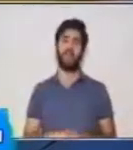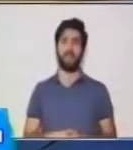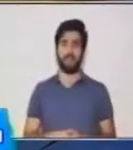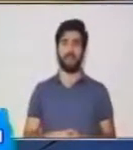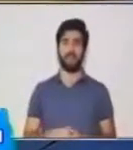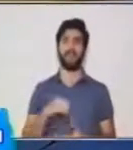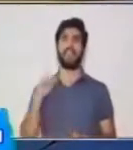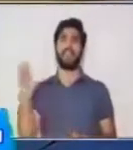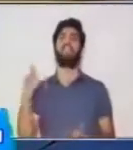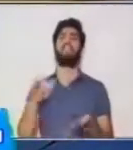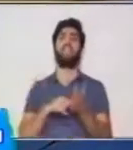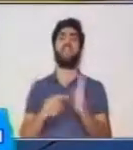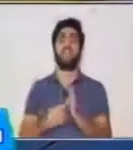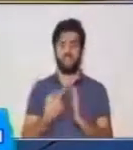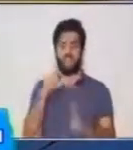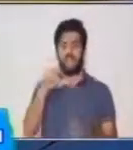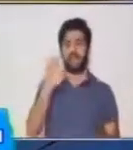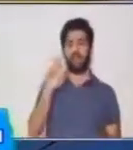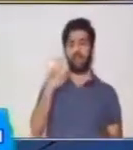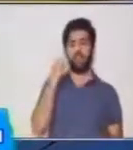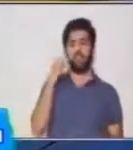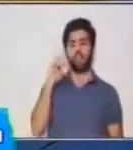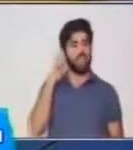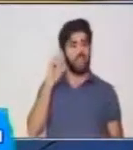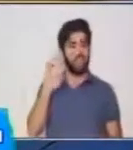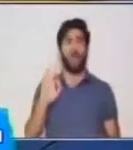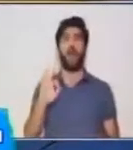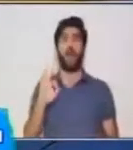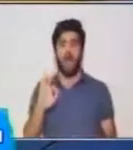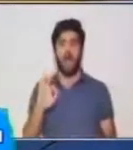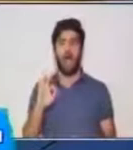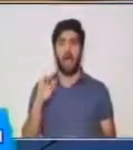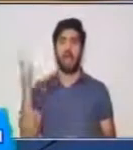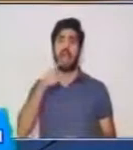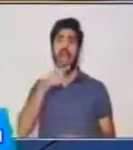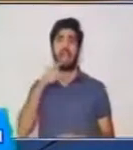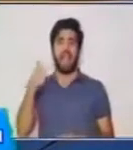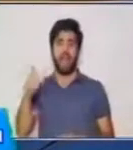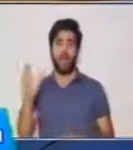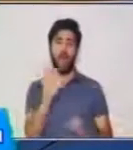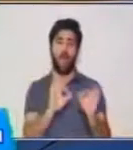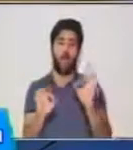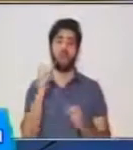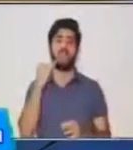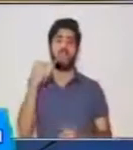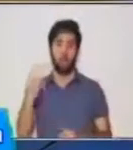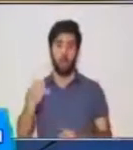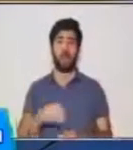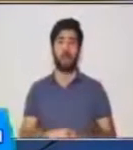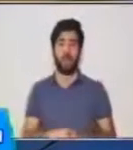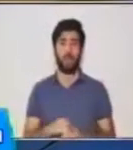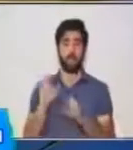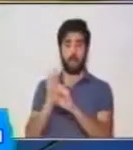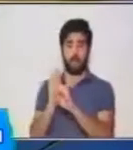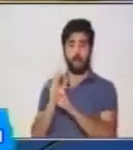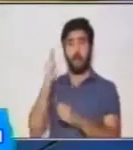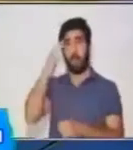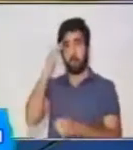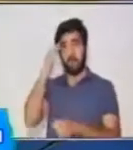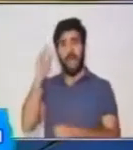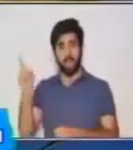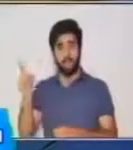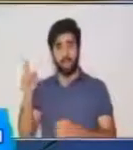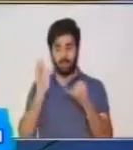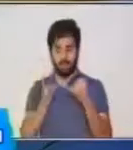este momento estamos utilizando dos códigos. ¿Cuáles estás observando en tu pantalla? Pablo utiliza un código y yo utilizo